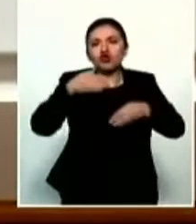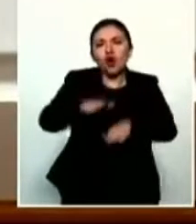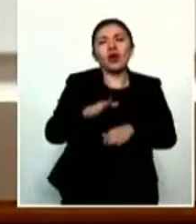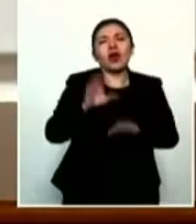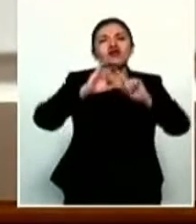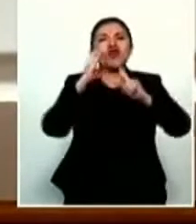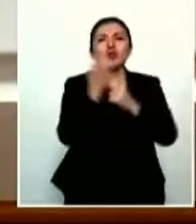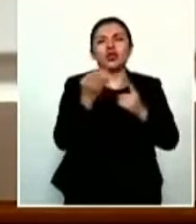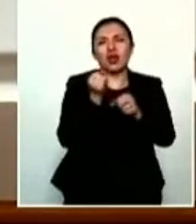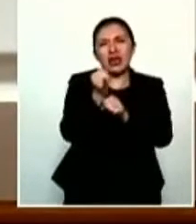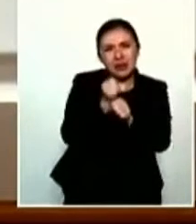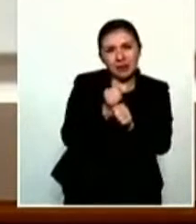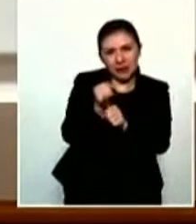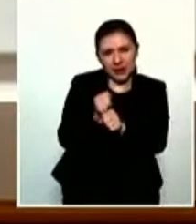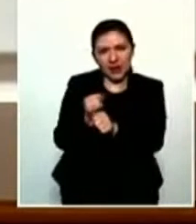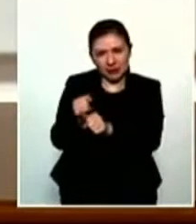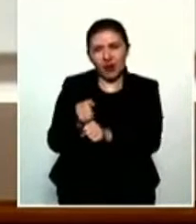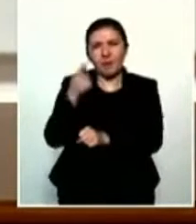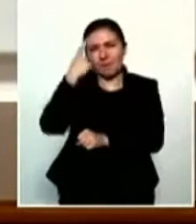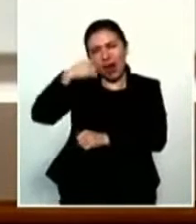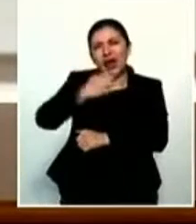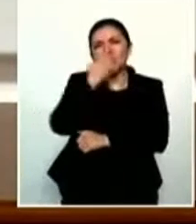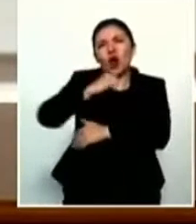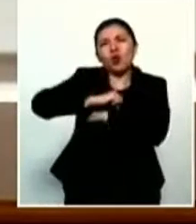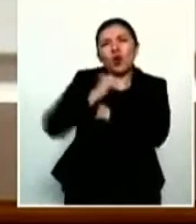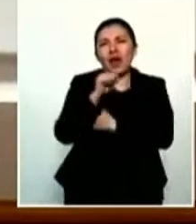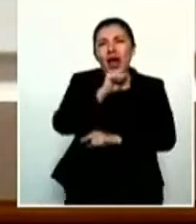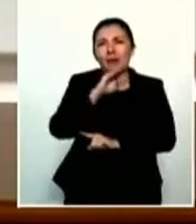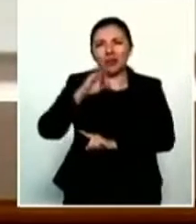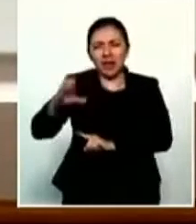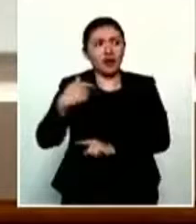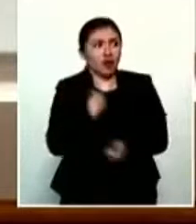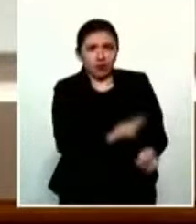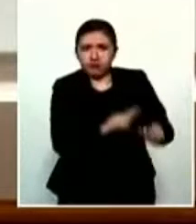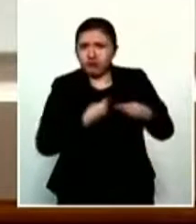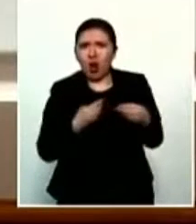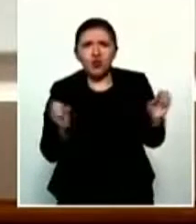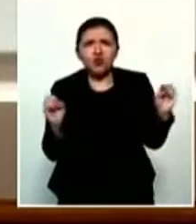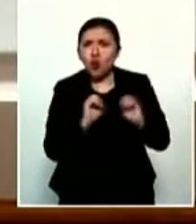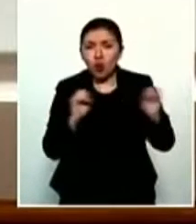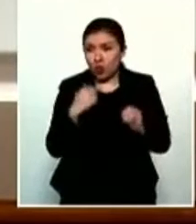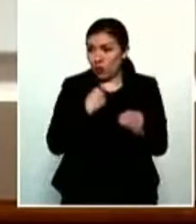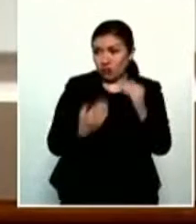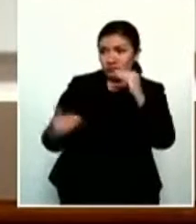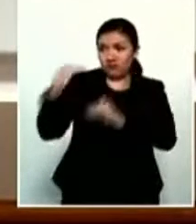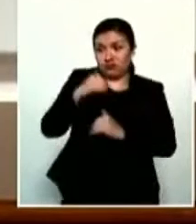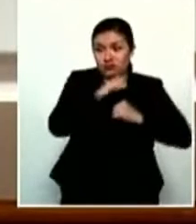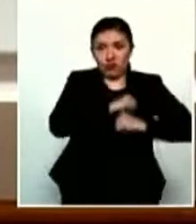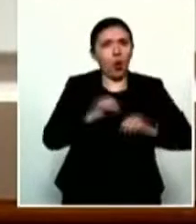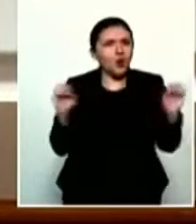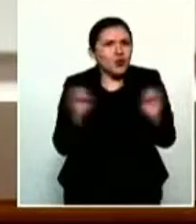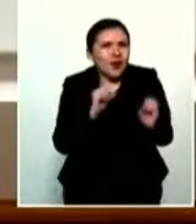de Investigación de la Guardería ABC. Yo no había recibido ningún informe, no era ministro.